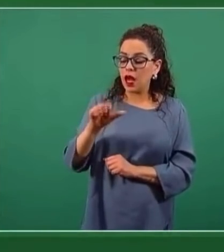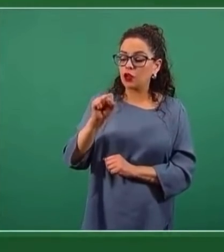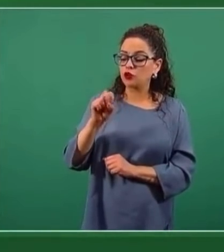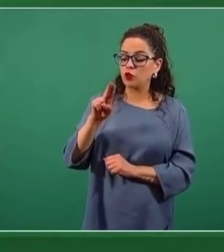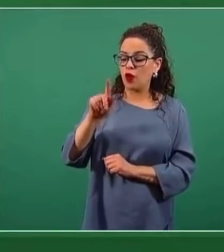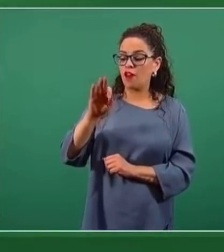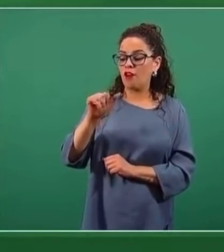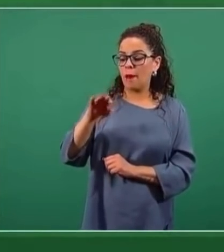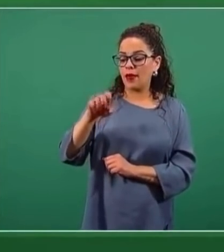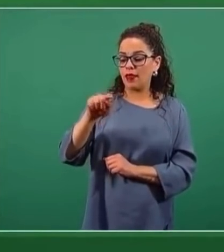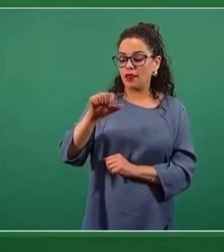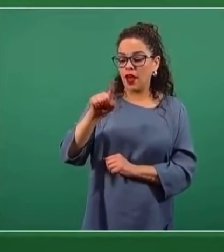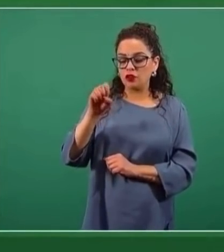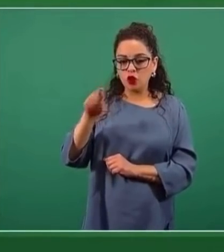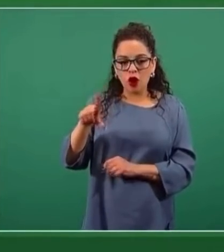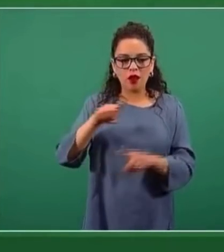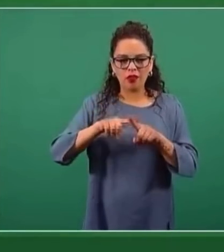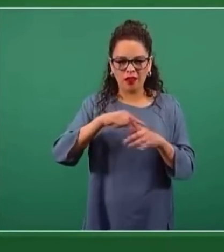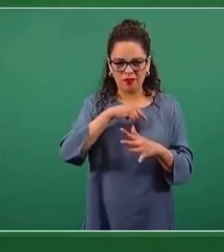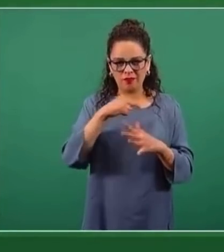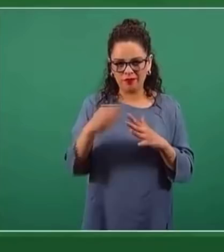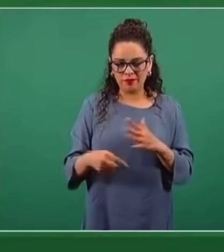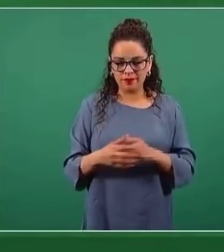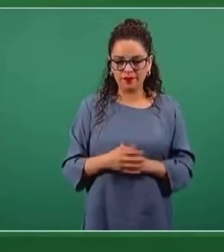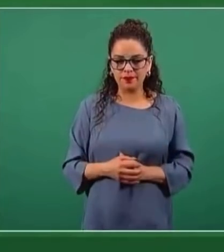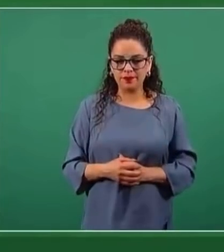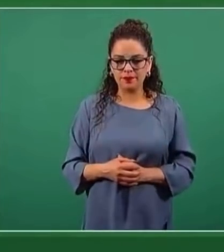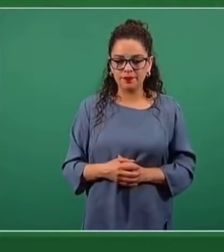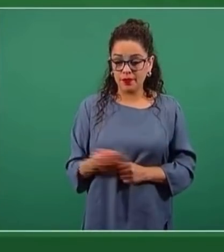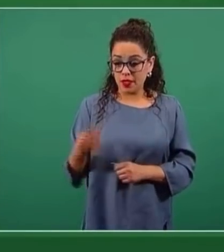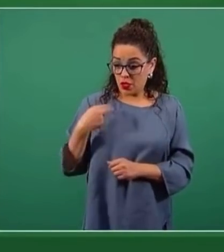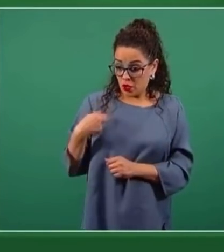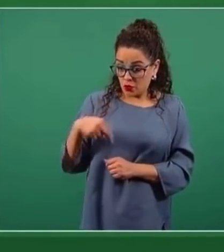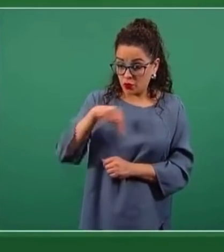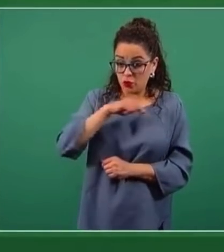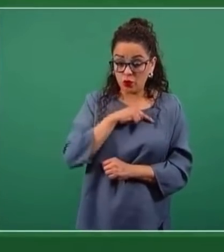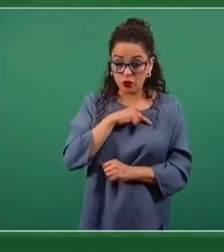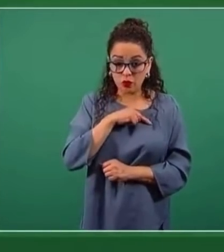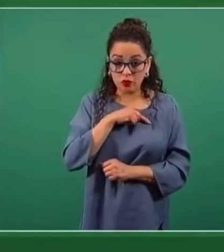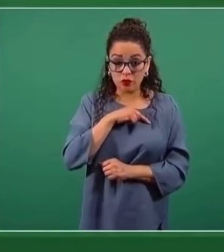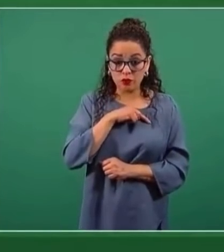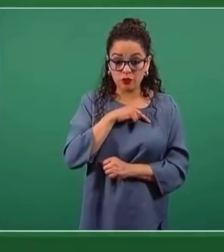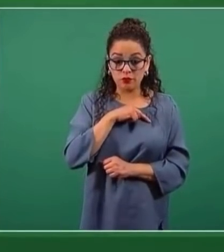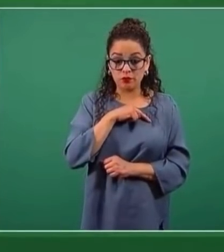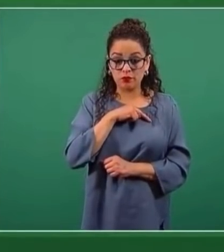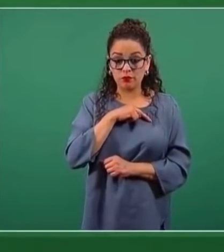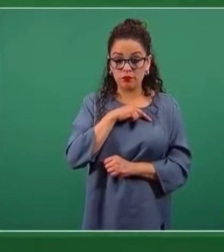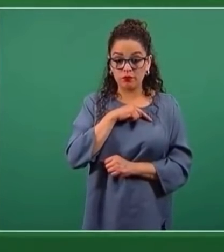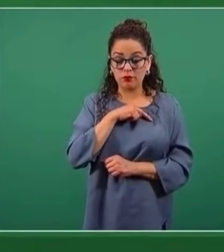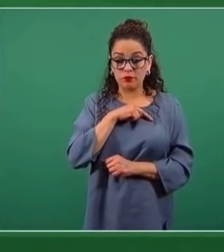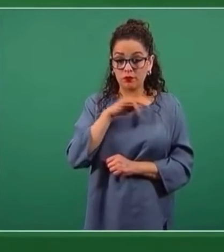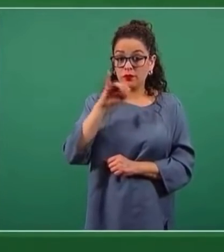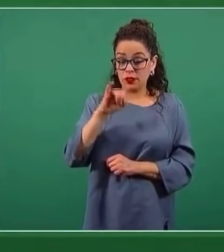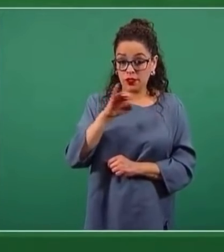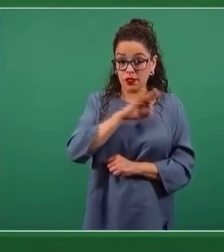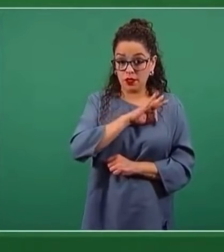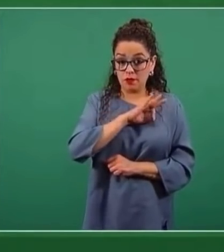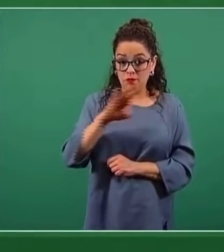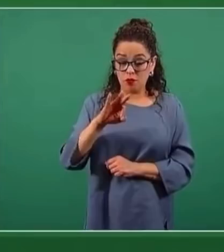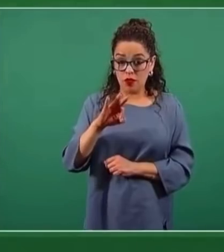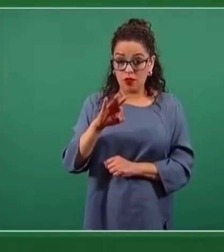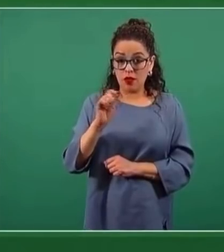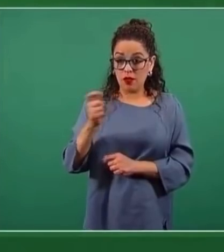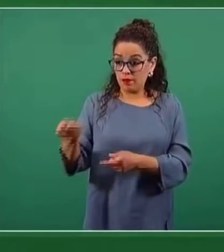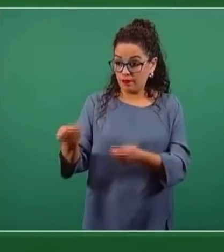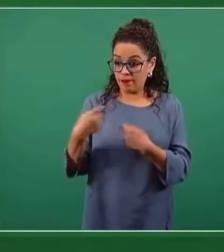sulfametazol. Si nosotros podemos o somos candidatos a